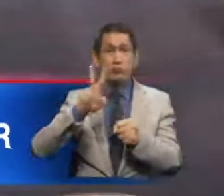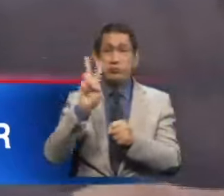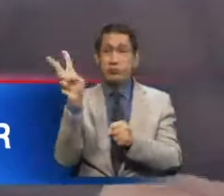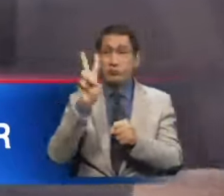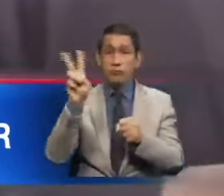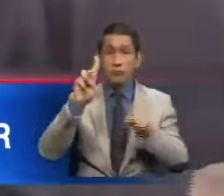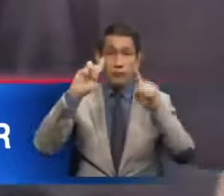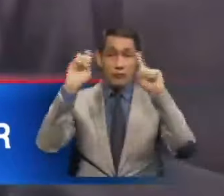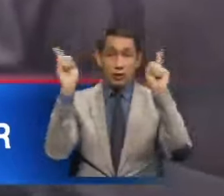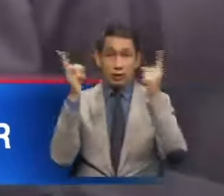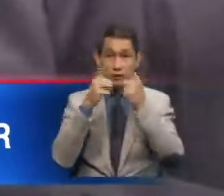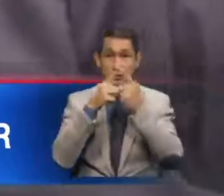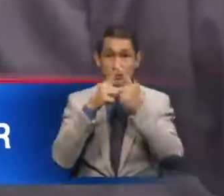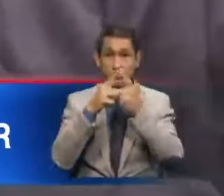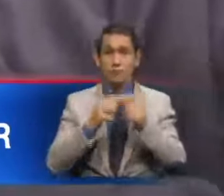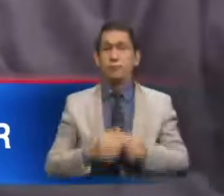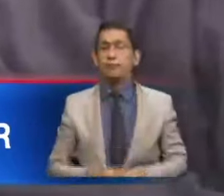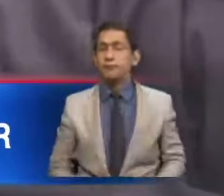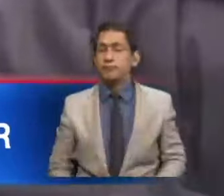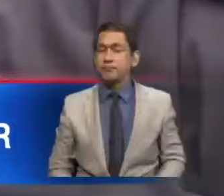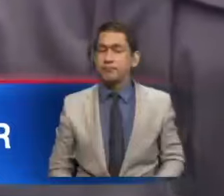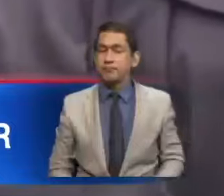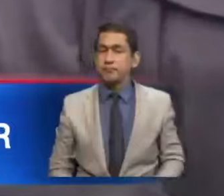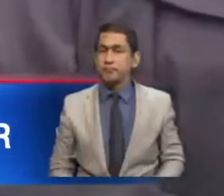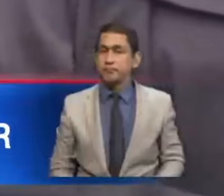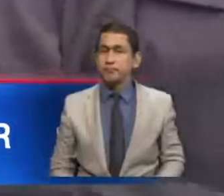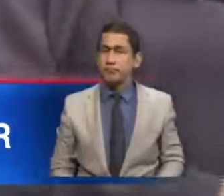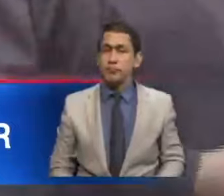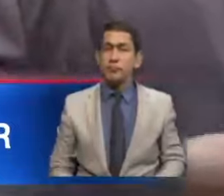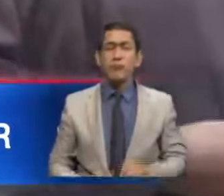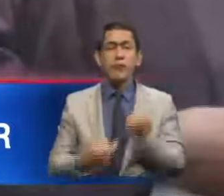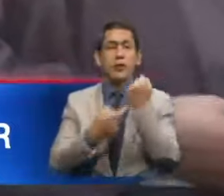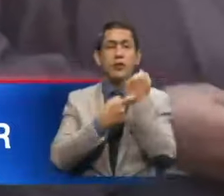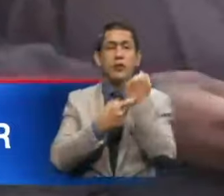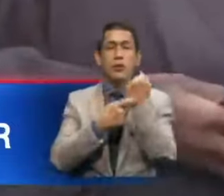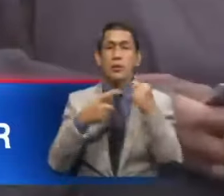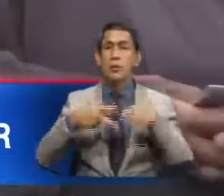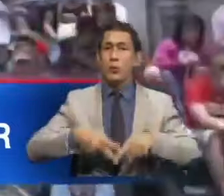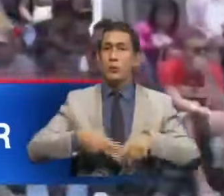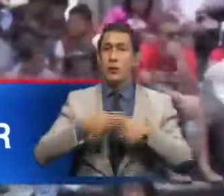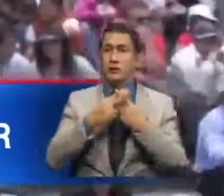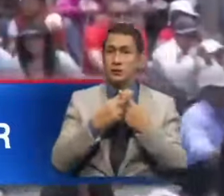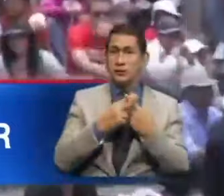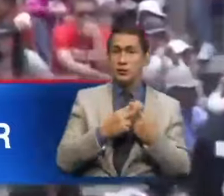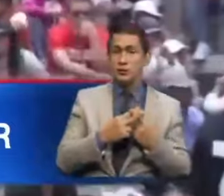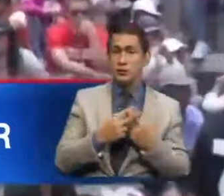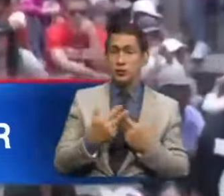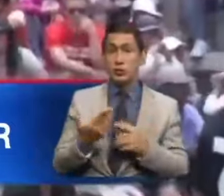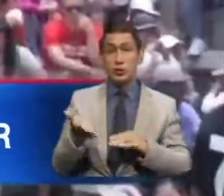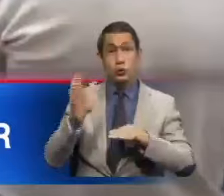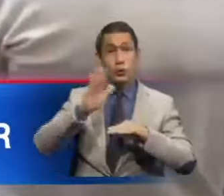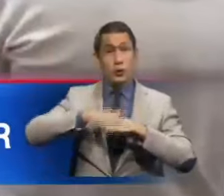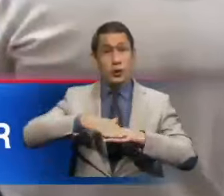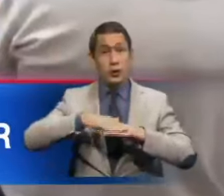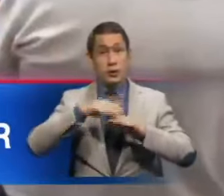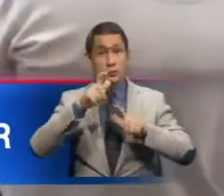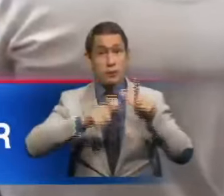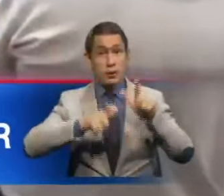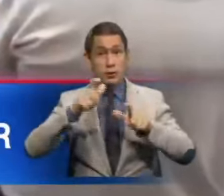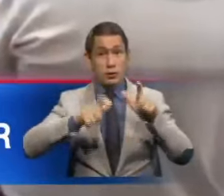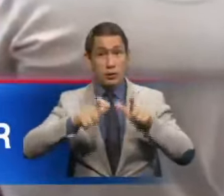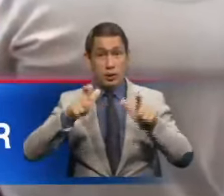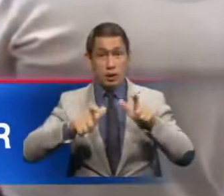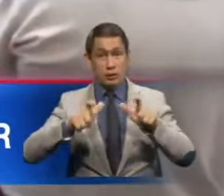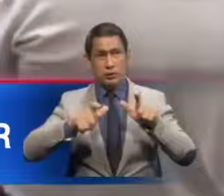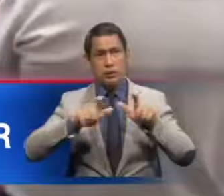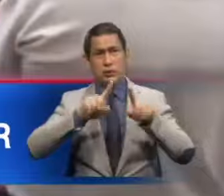de procesión penitencial. Importante, ¿cuándo arranca? ¿A qué hora? Sobre todo las personas que tienen que dirigirse de los distintos